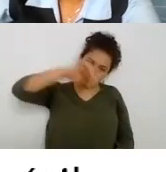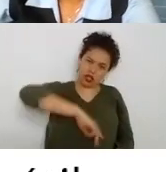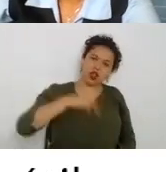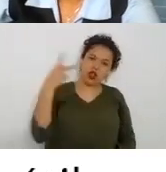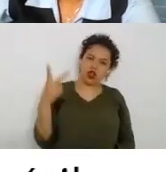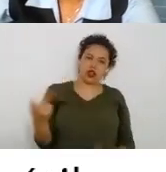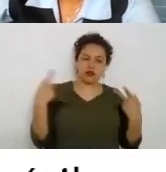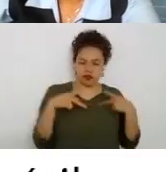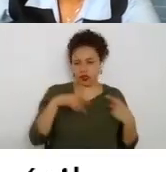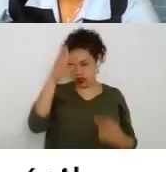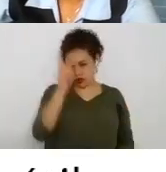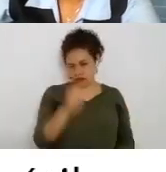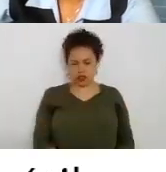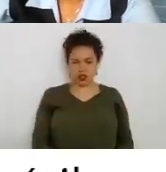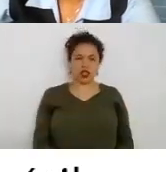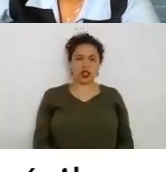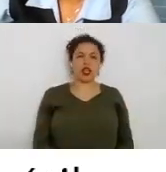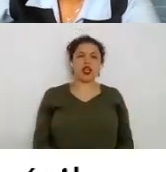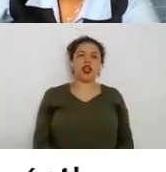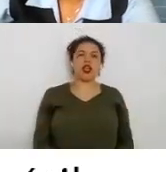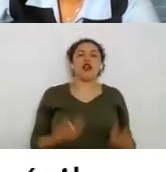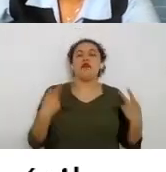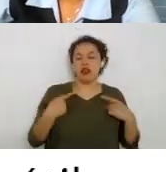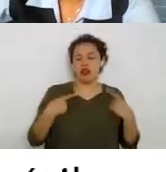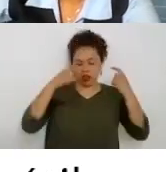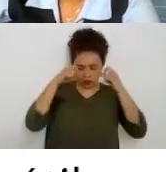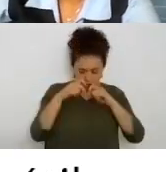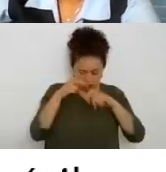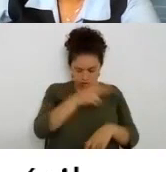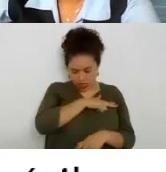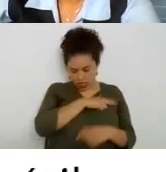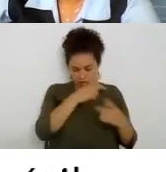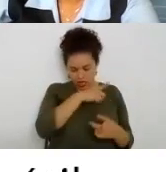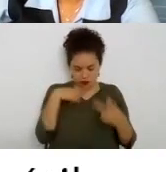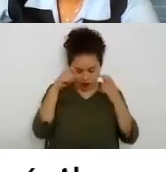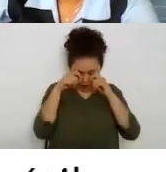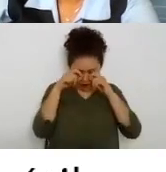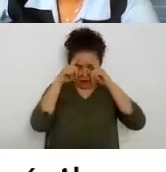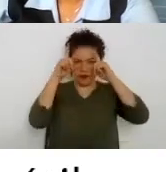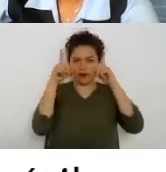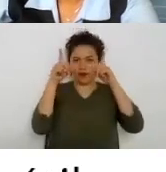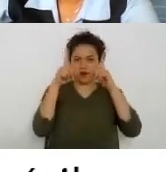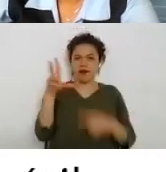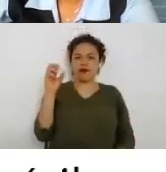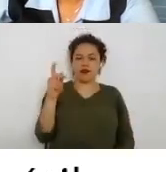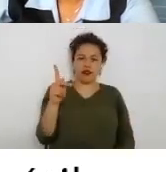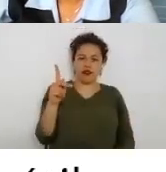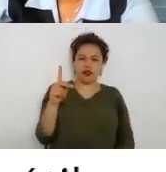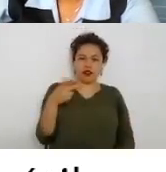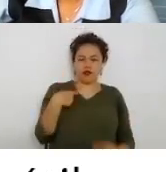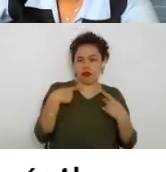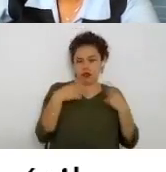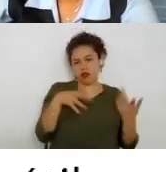¿de acuerdo? Y nuestra víctima, además, esté consciente. ¿Ok? ¿Podría aplicarse para una víctima